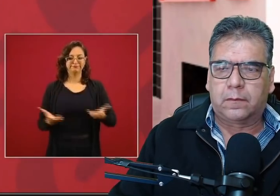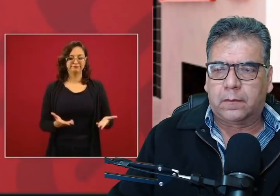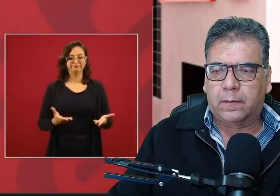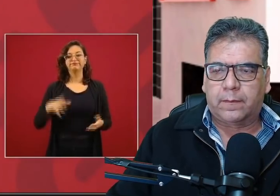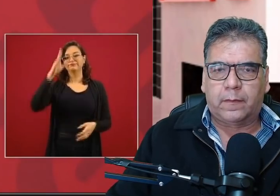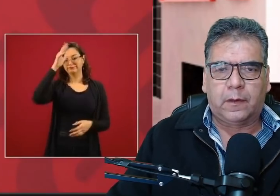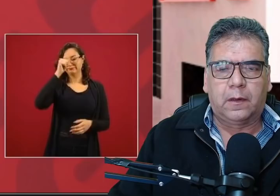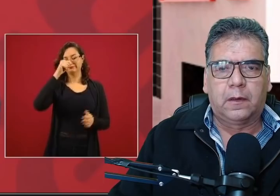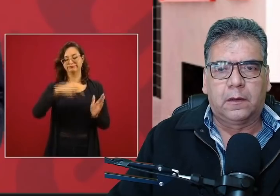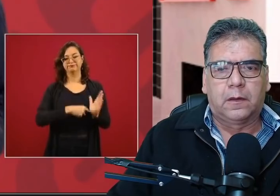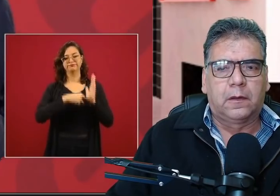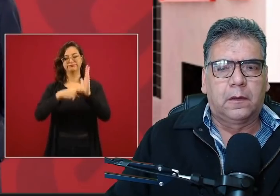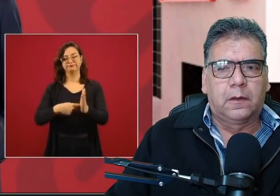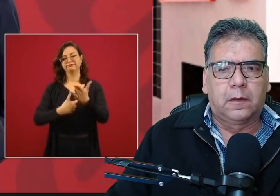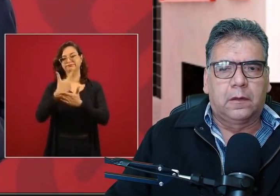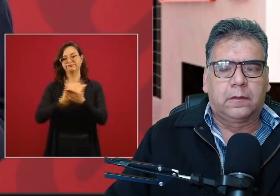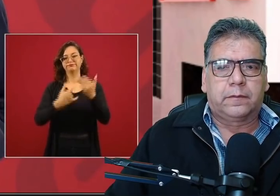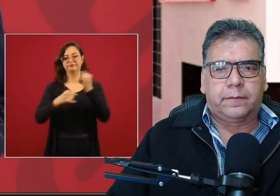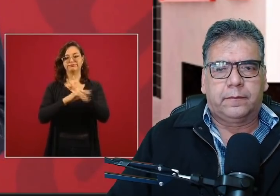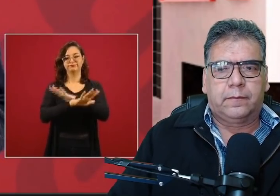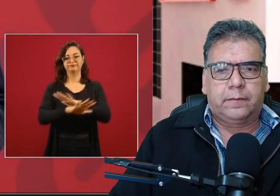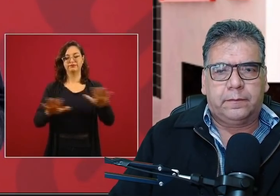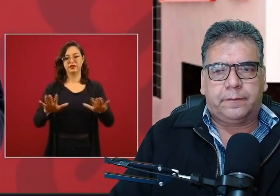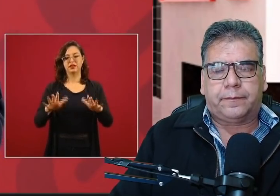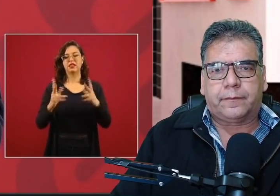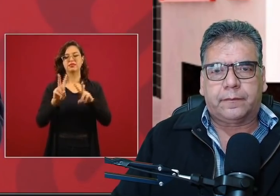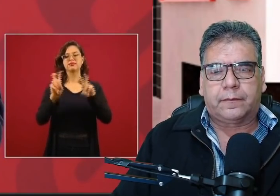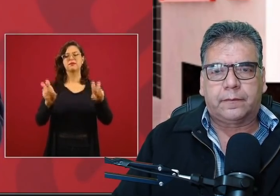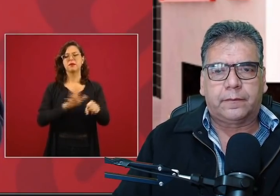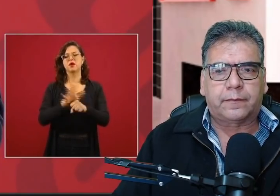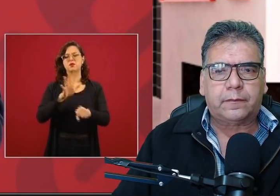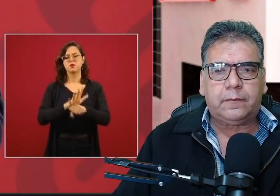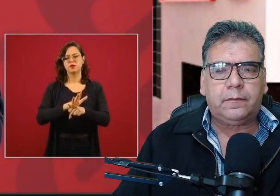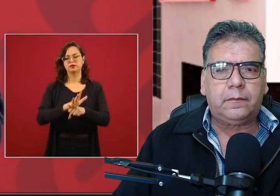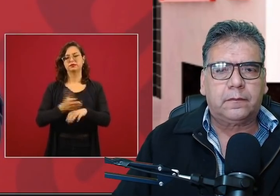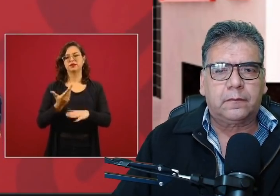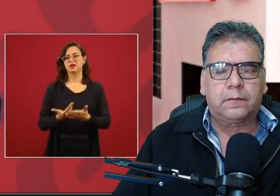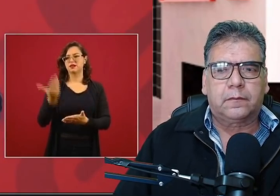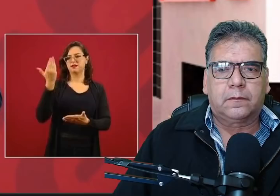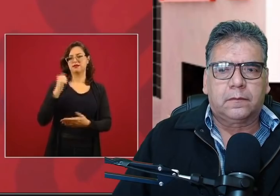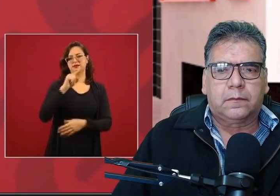se va a informar sobre el viaje, la visita que